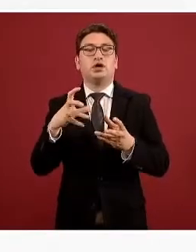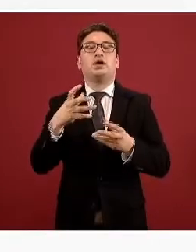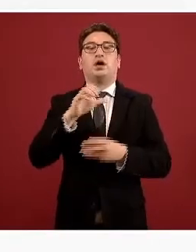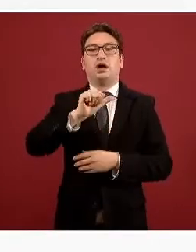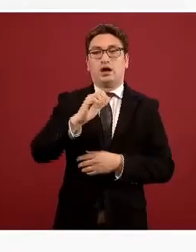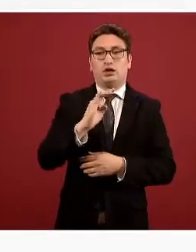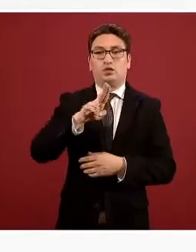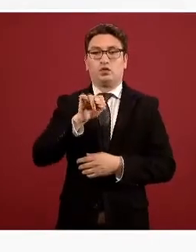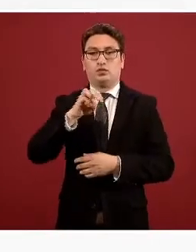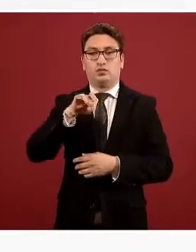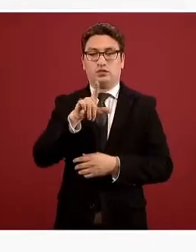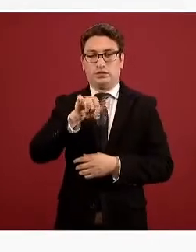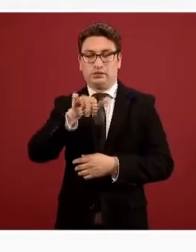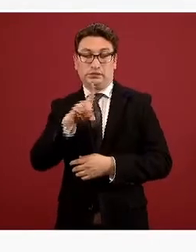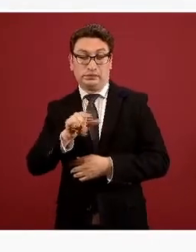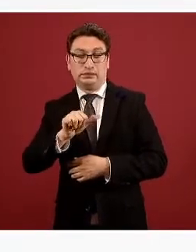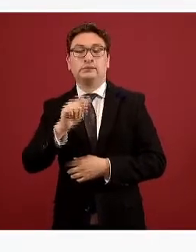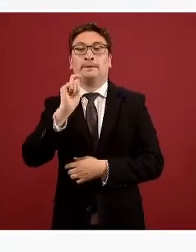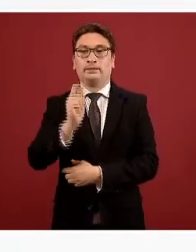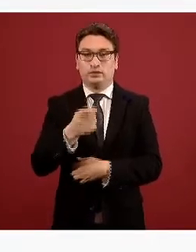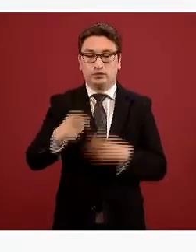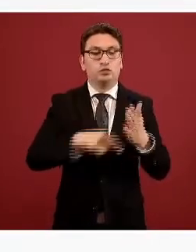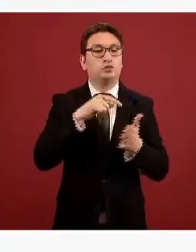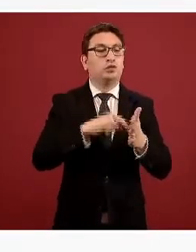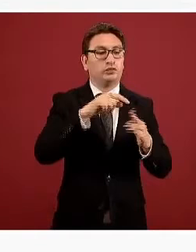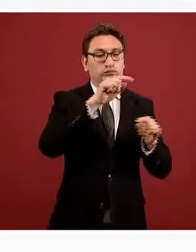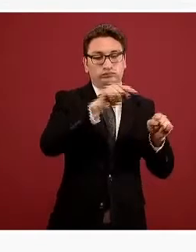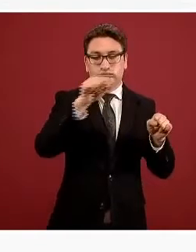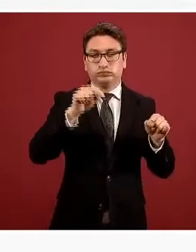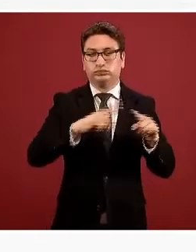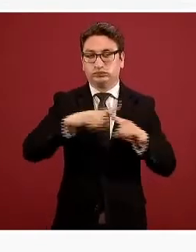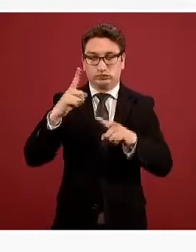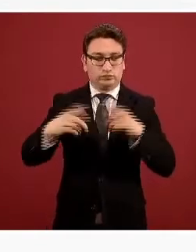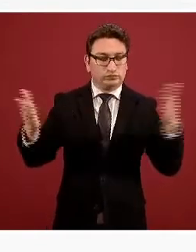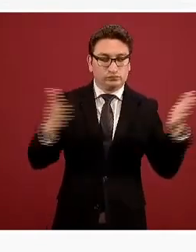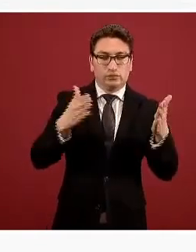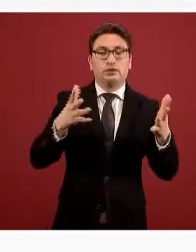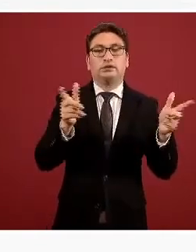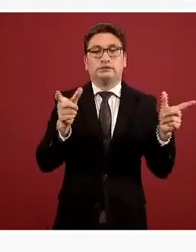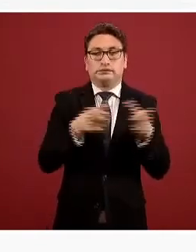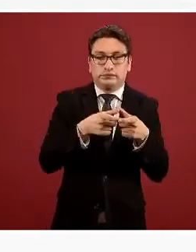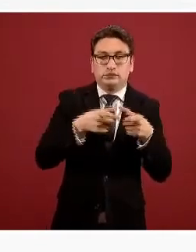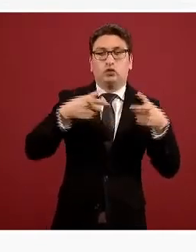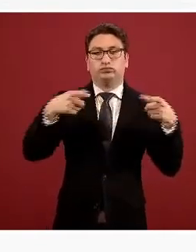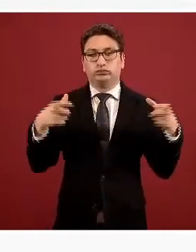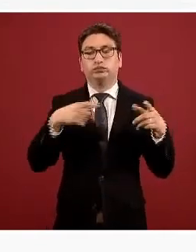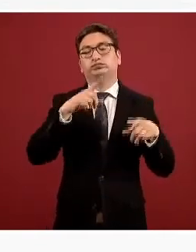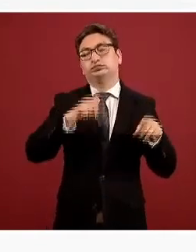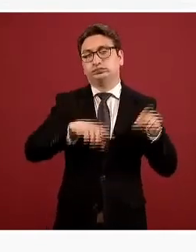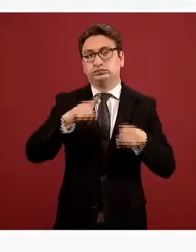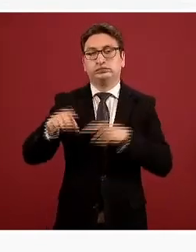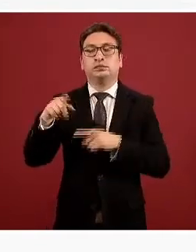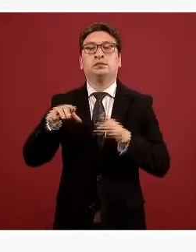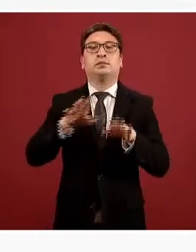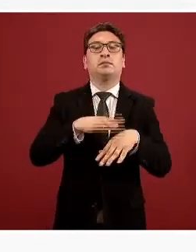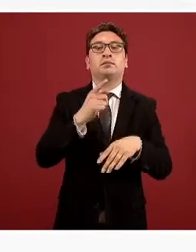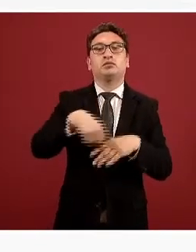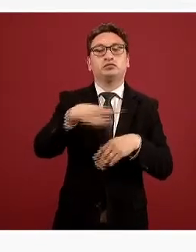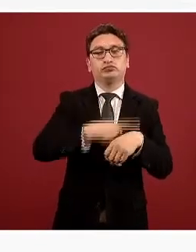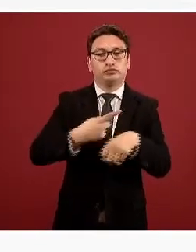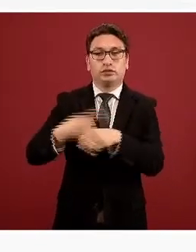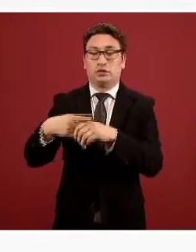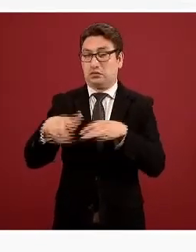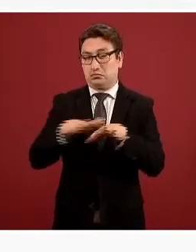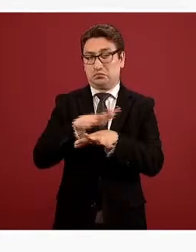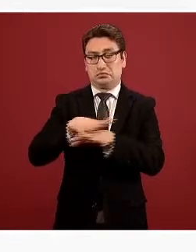permite comparar distintas poblaciones de distinto tamaño en términos de la intensidad de la ocurrencia de los casos. No ha habido